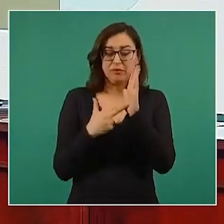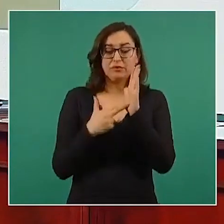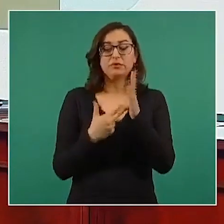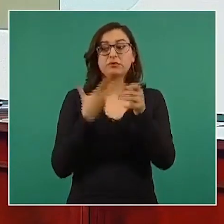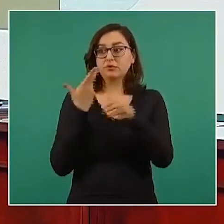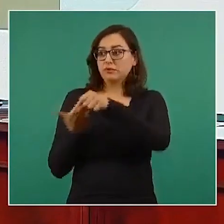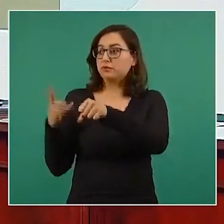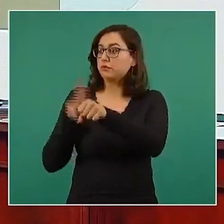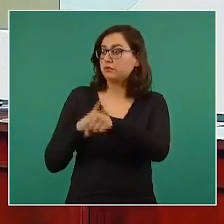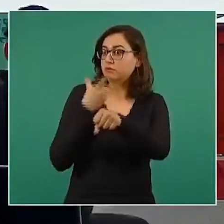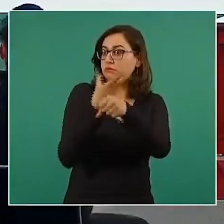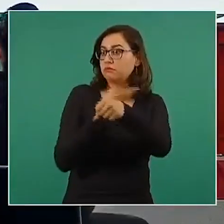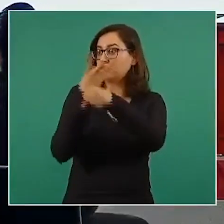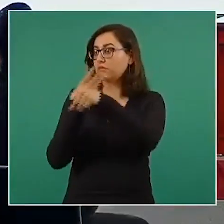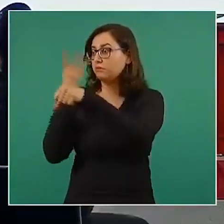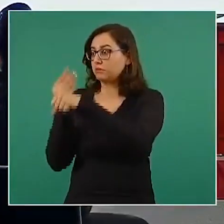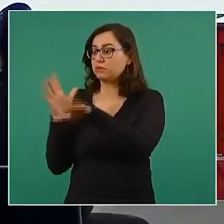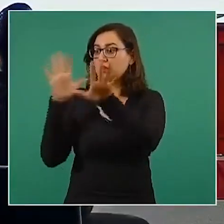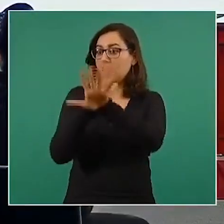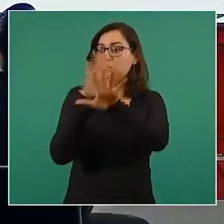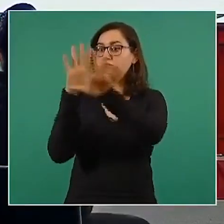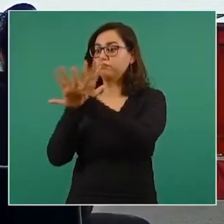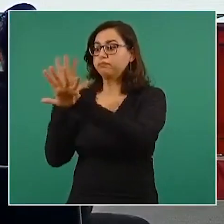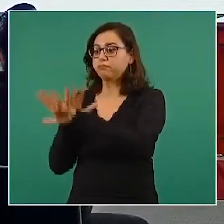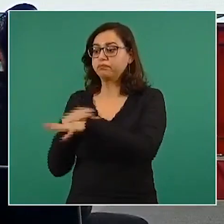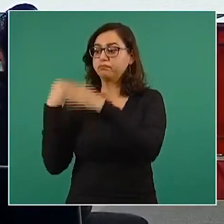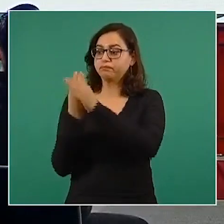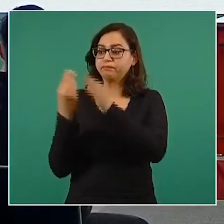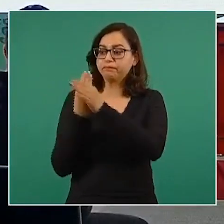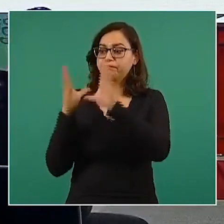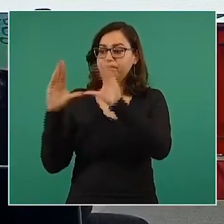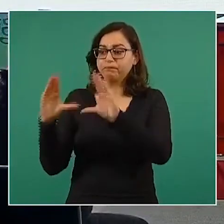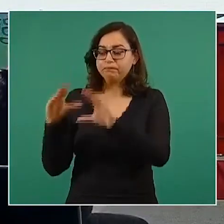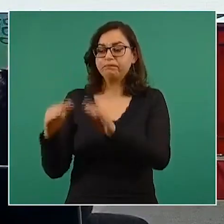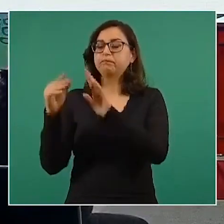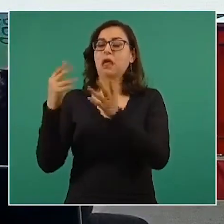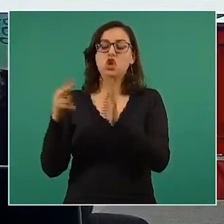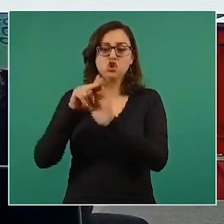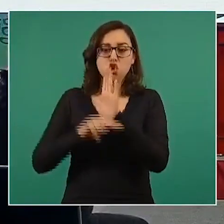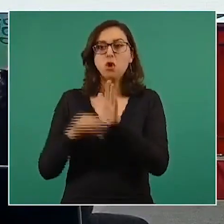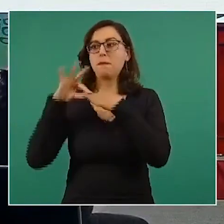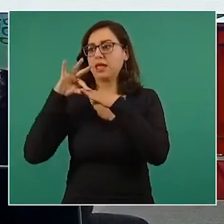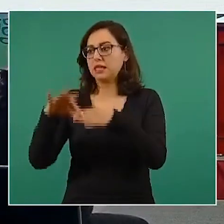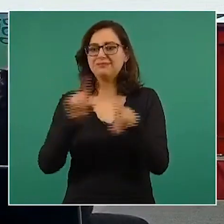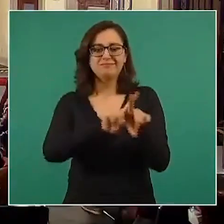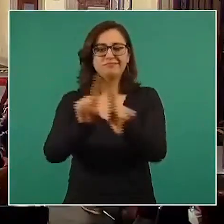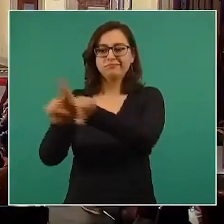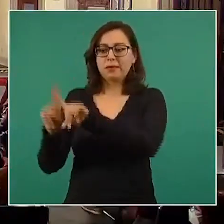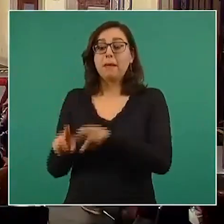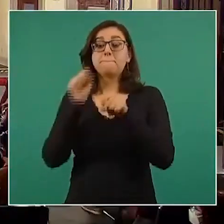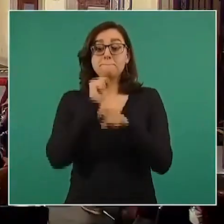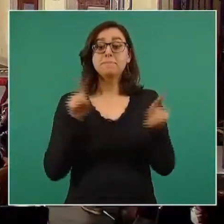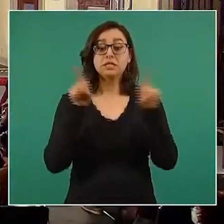reconversión, sino múltiples otros, guías de práctica médica para el COVID-19. La comunicación de riesgos, representada por